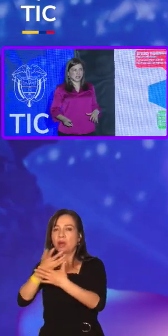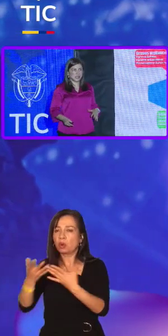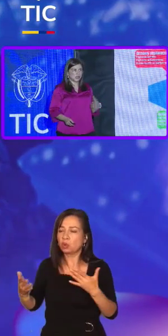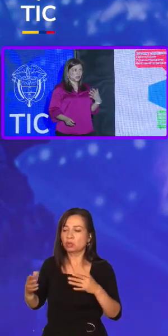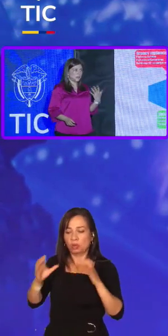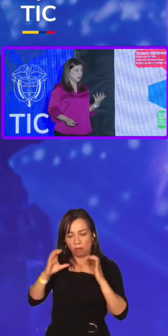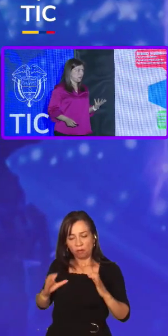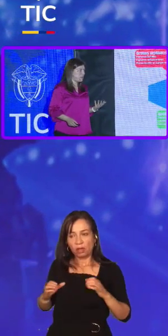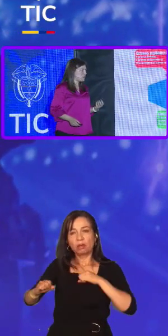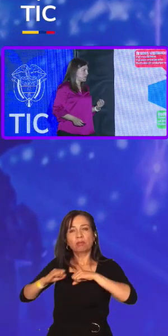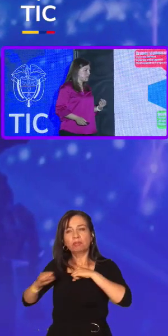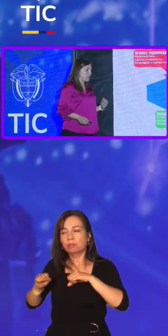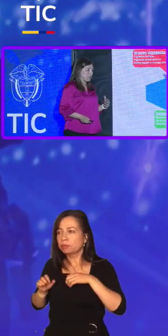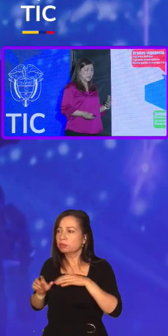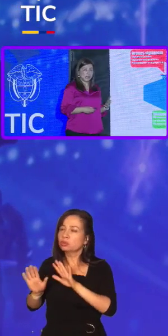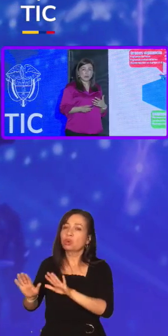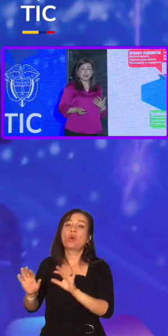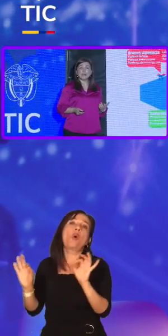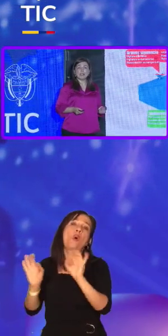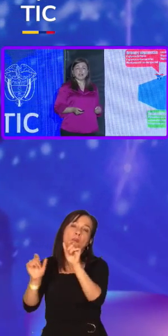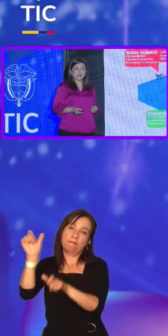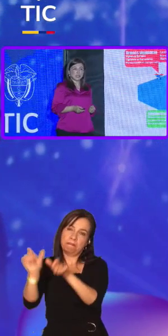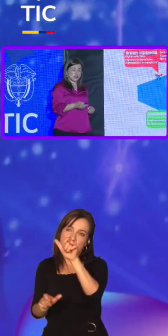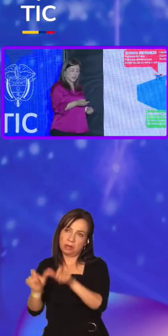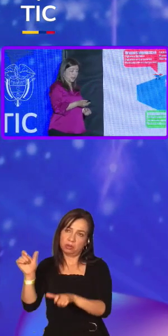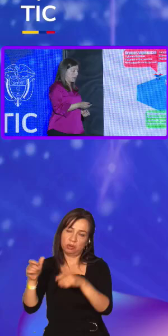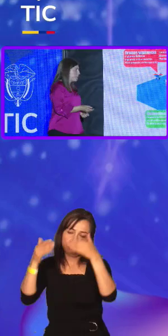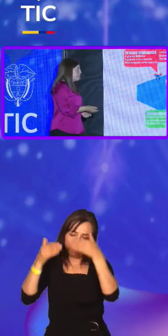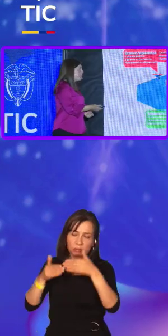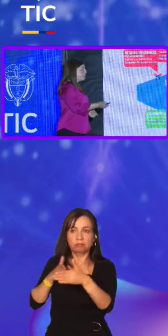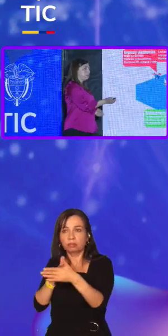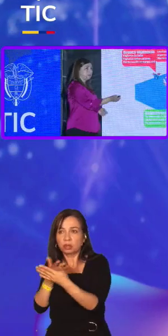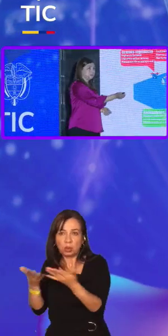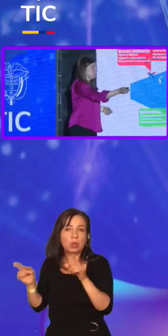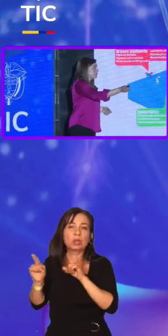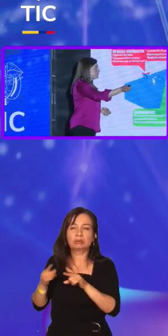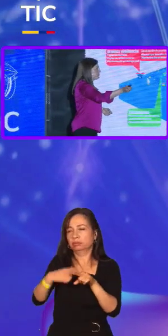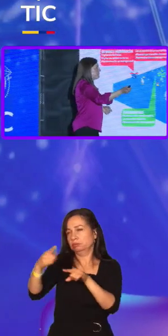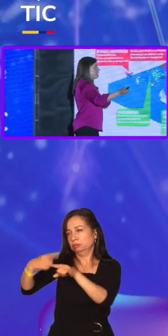para movilidad física, sino también para personas que tienen alguna limitación sensorial.